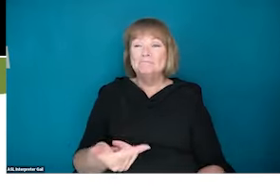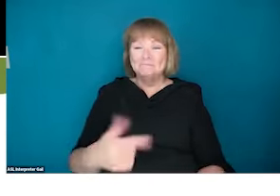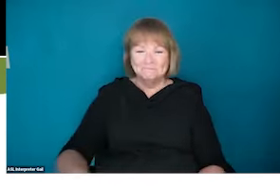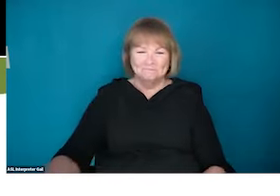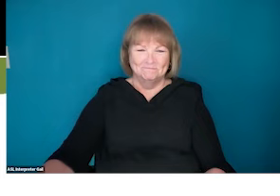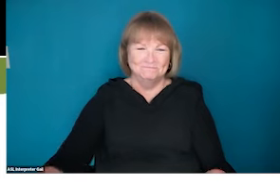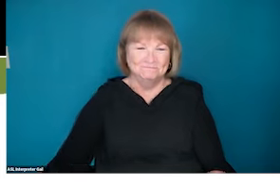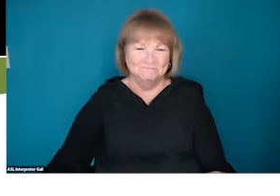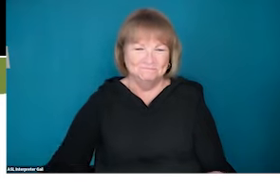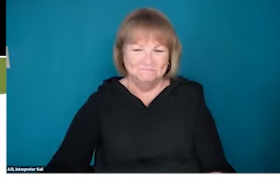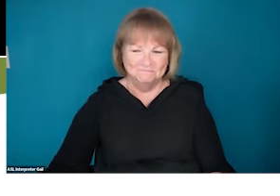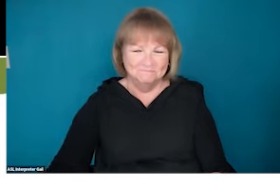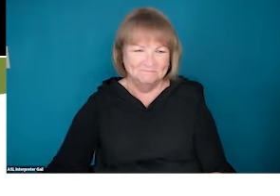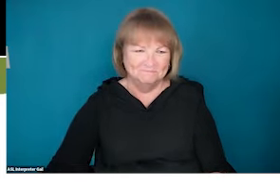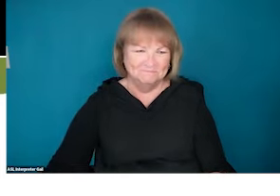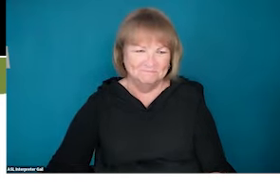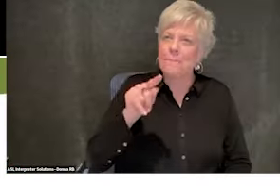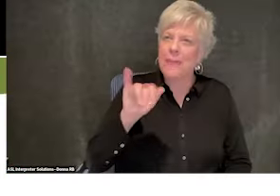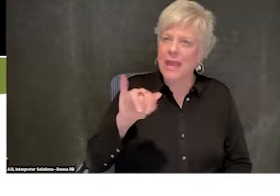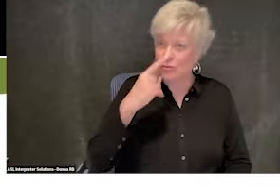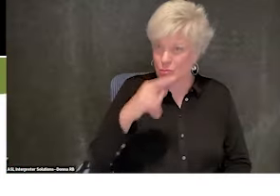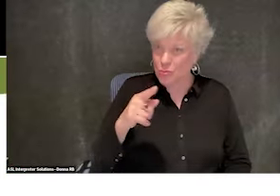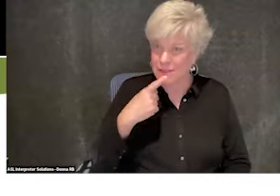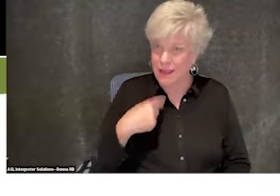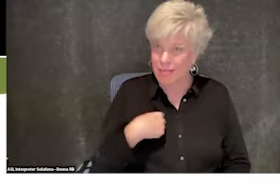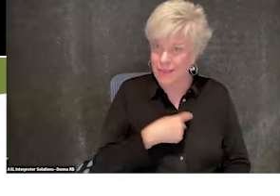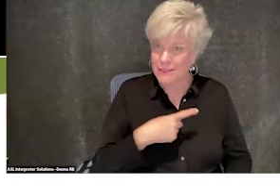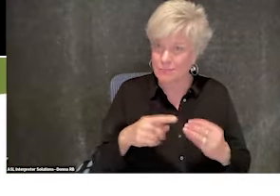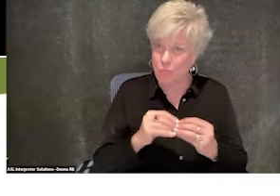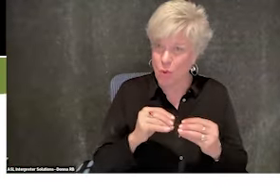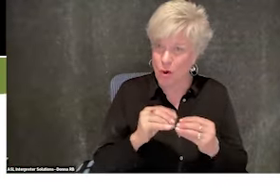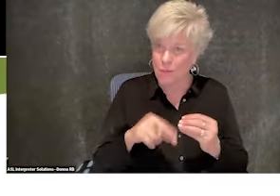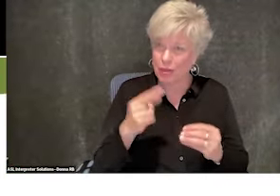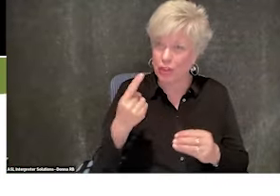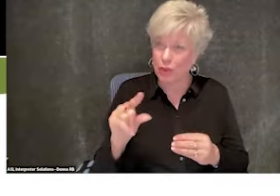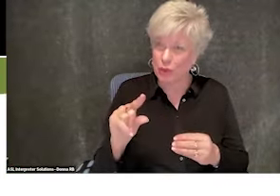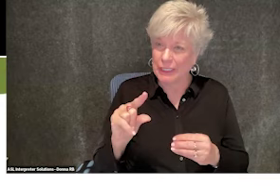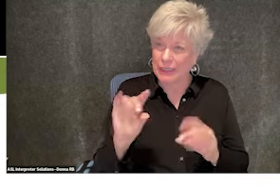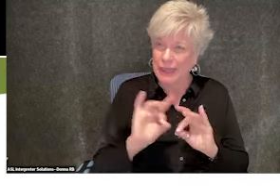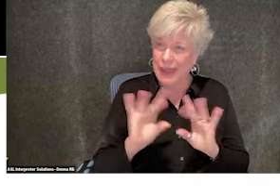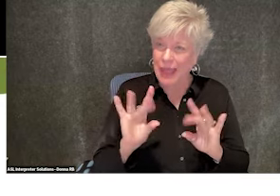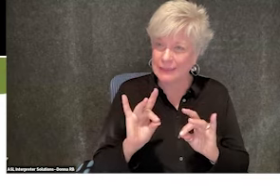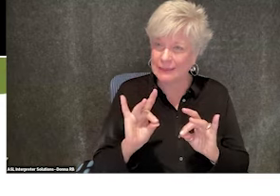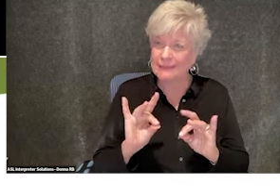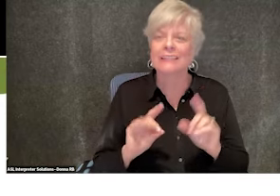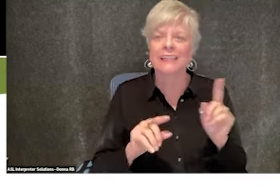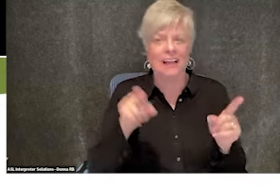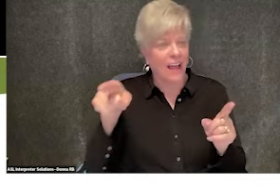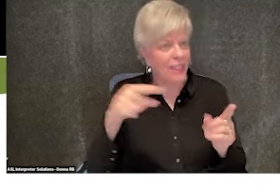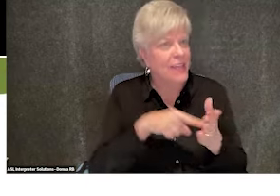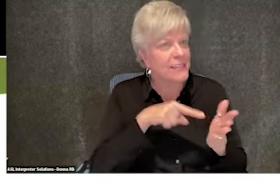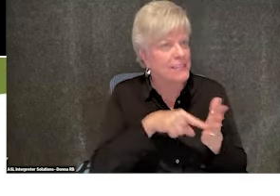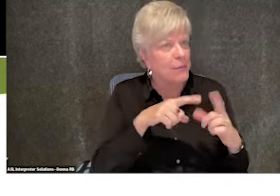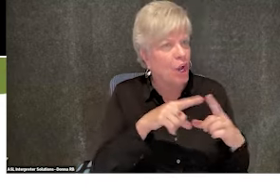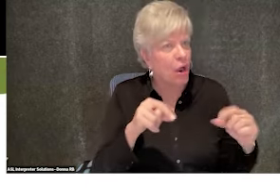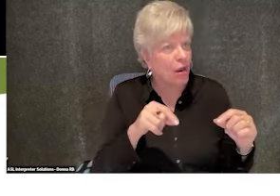a usar antes de que cumpliera los 18, para que él podía empezar a practicar, a aprender